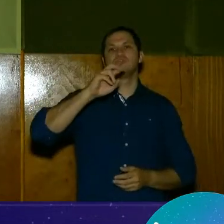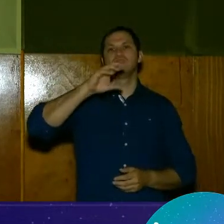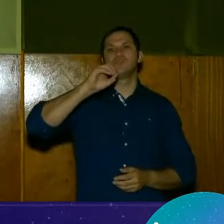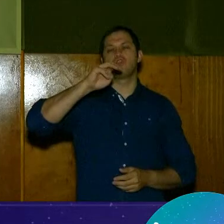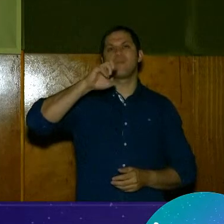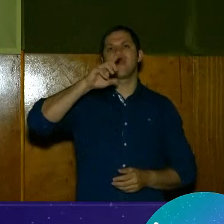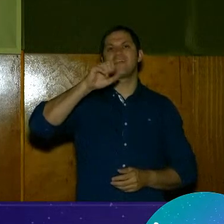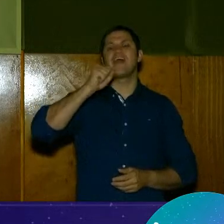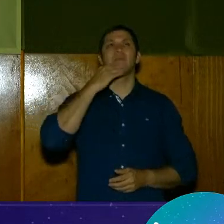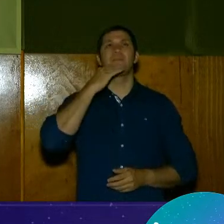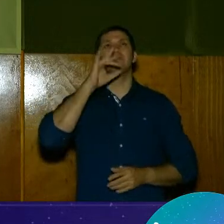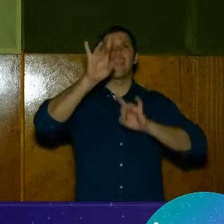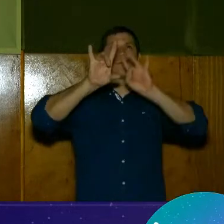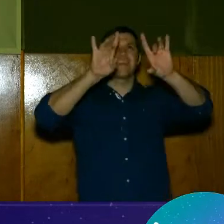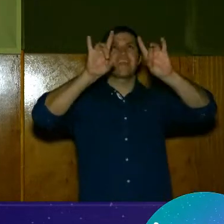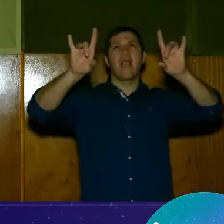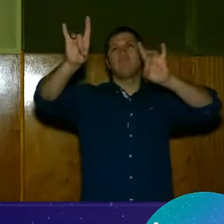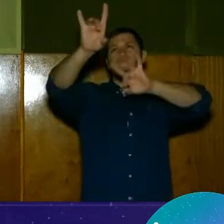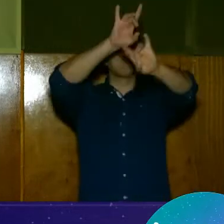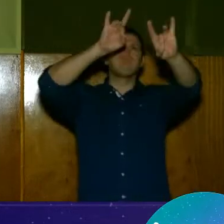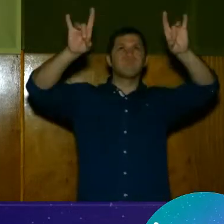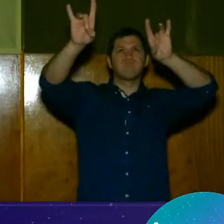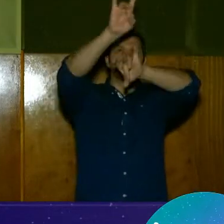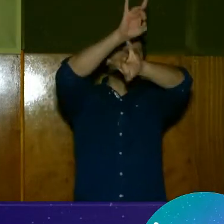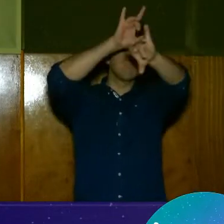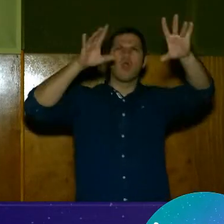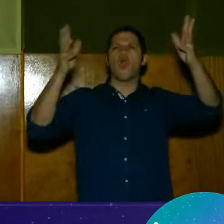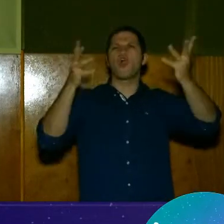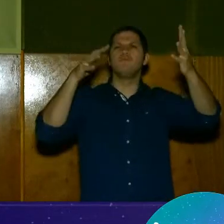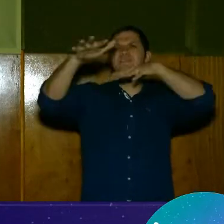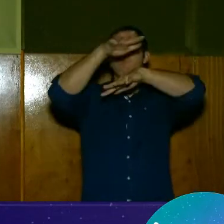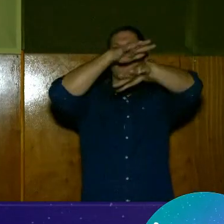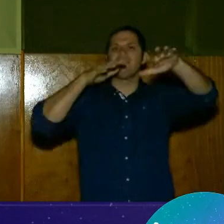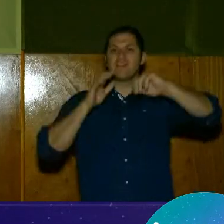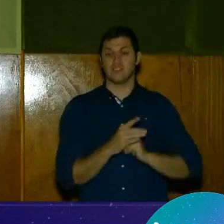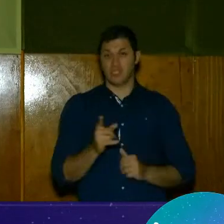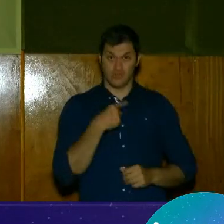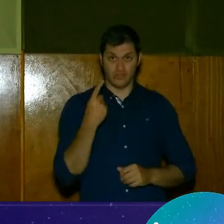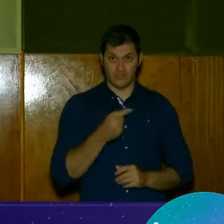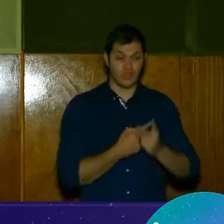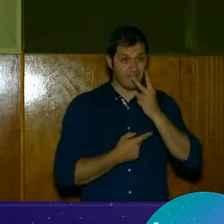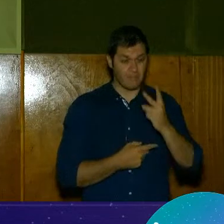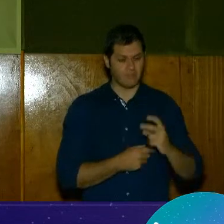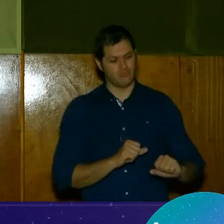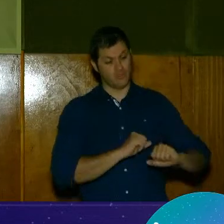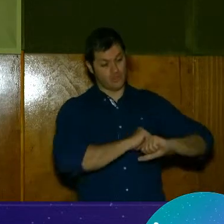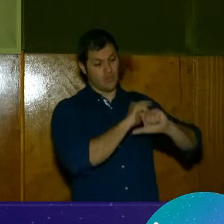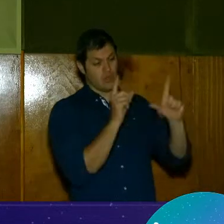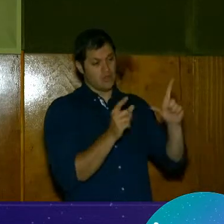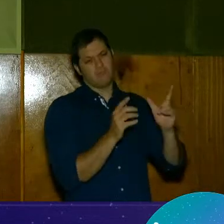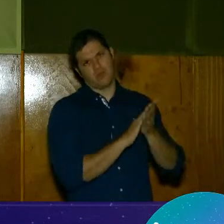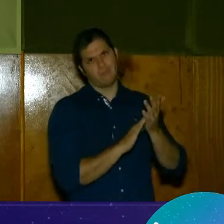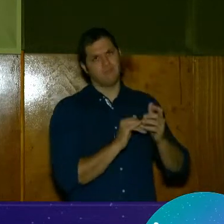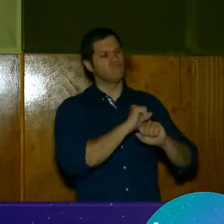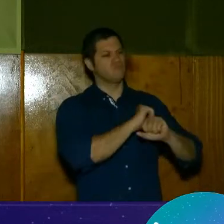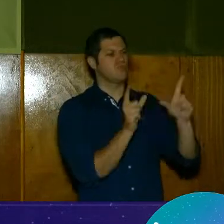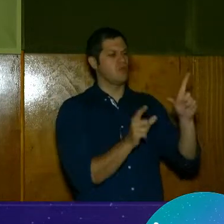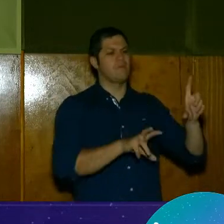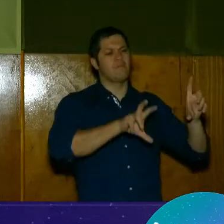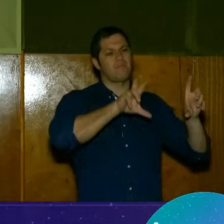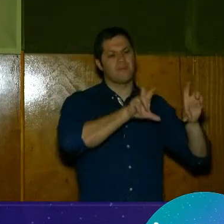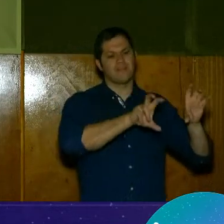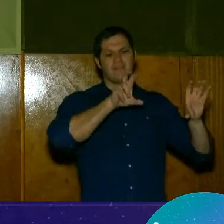andrómeda ella estudiaba andrómeda y lo que estaba estudiando es como las estrellas se mueven en esta galaxia